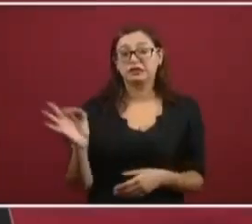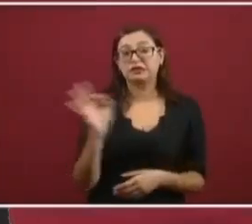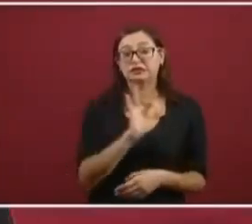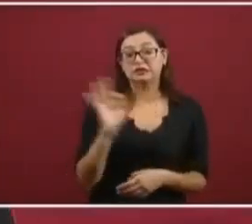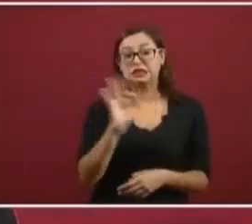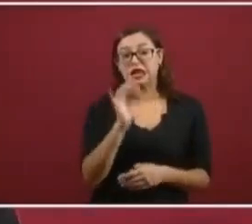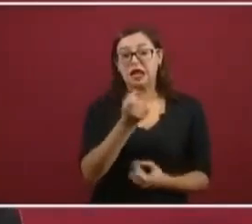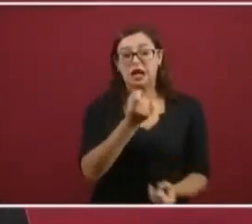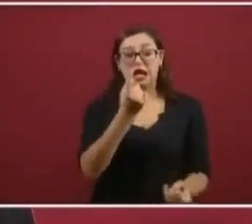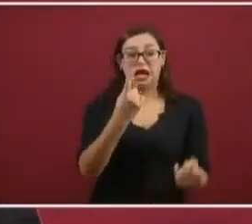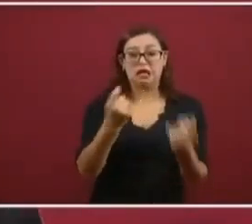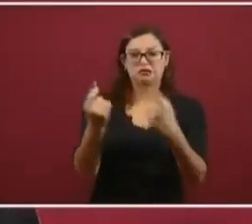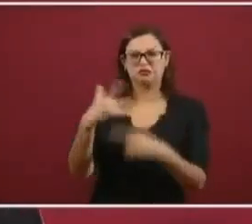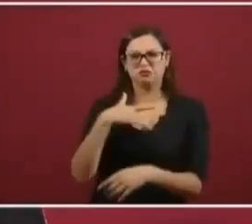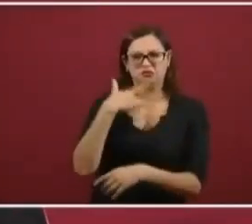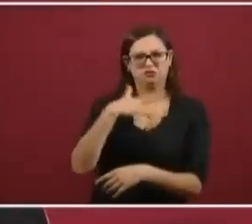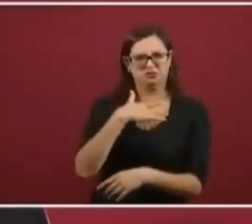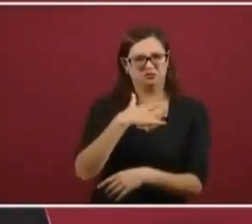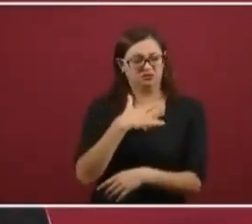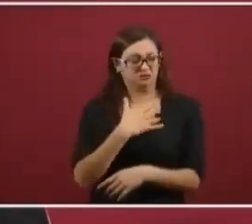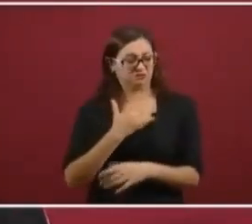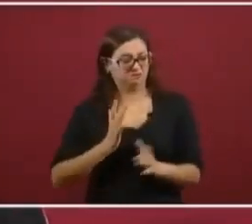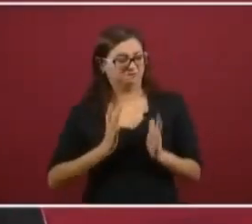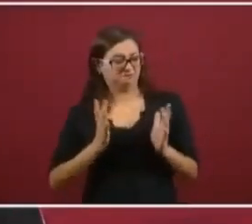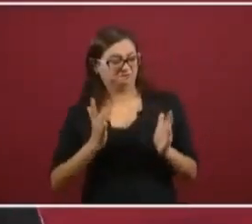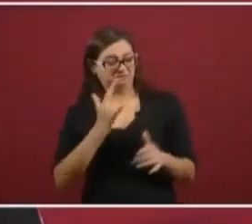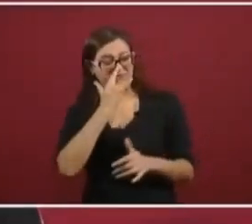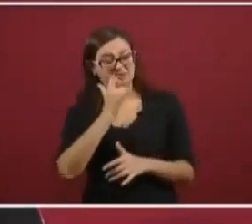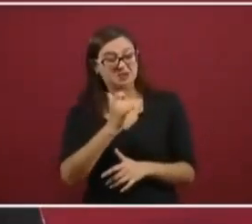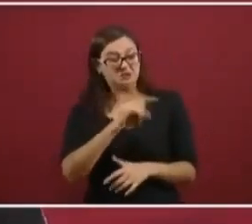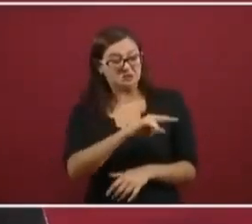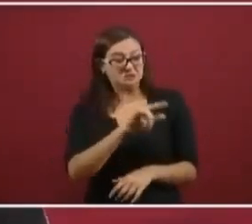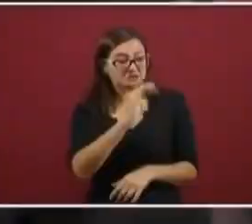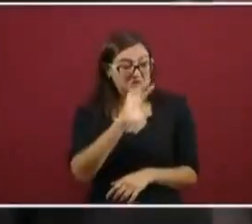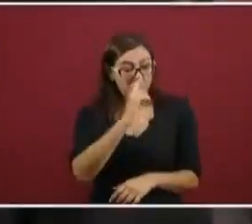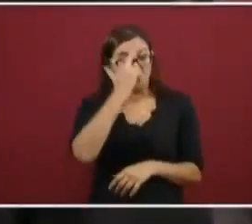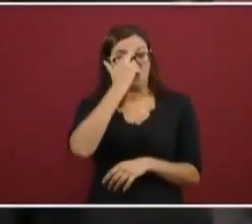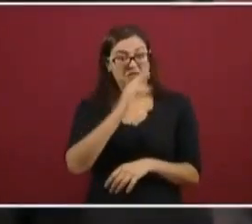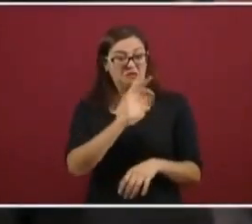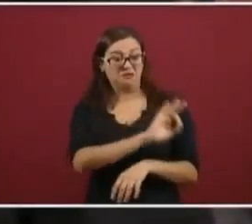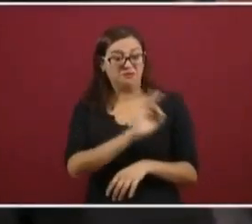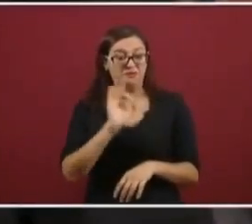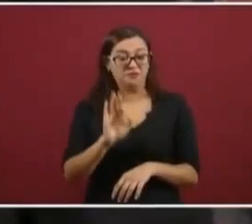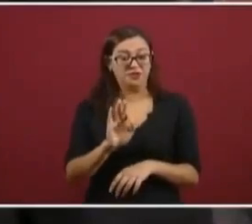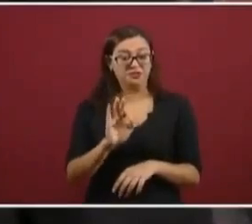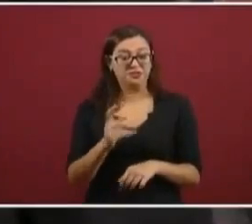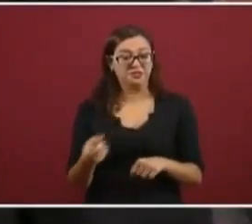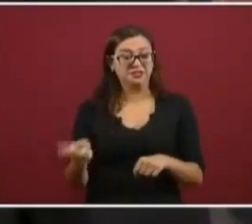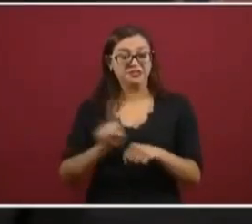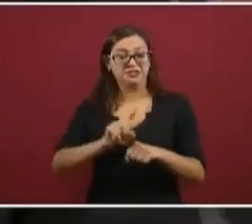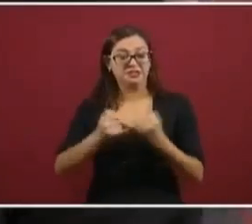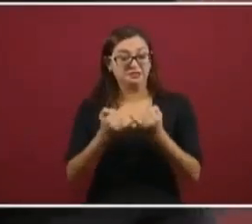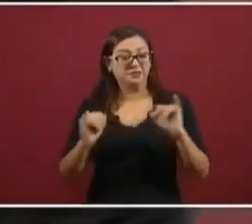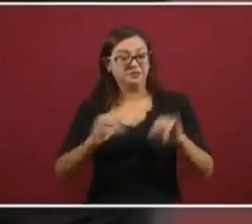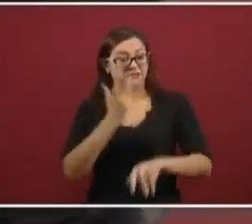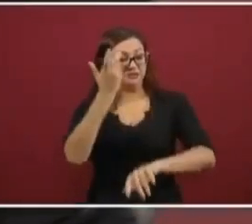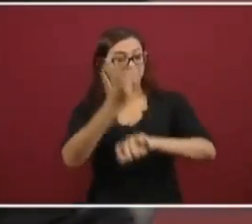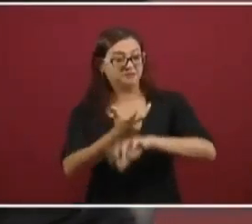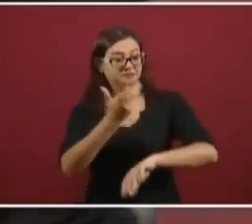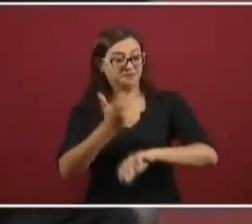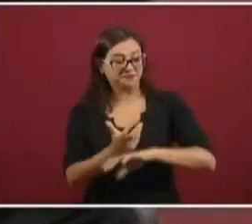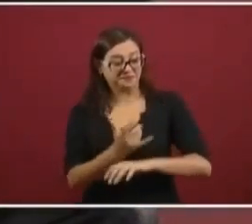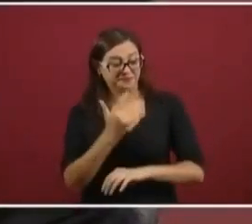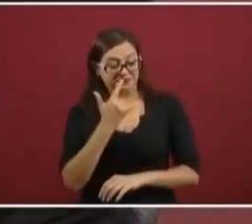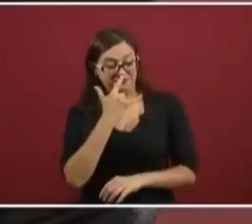este día de la independencia de Estados Unidos quiero nada